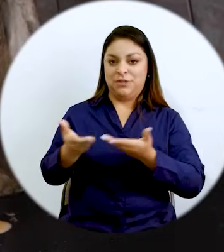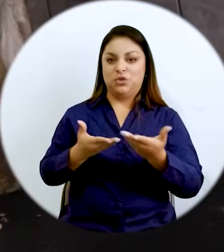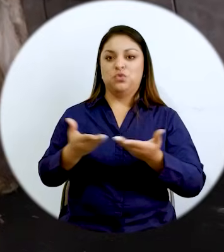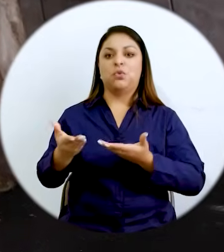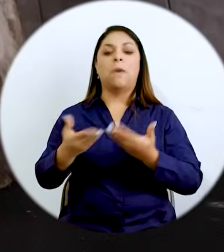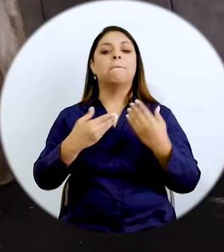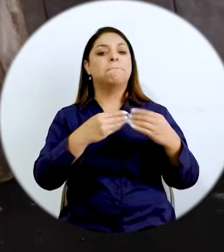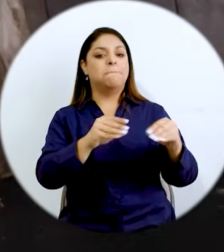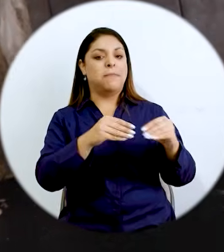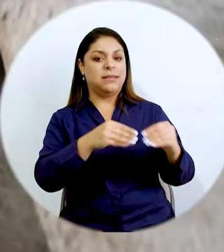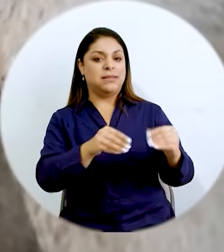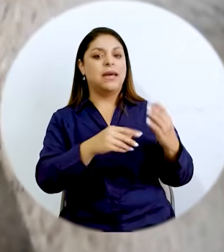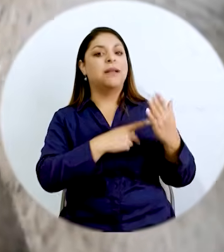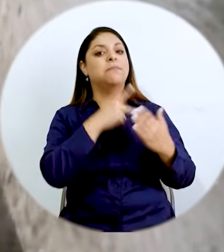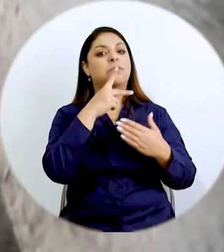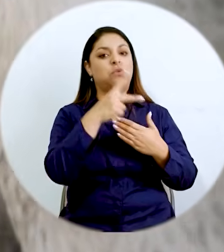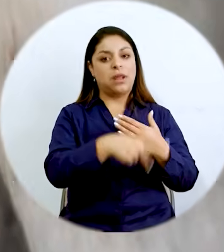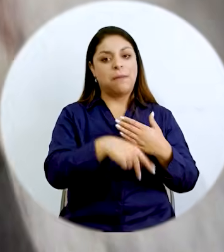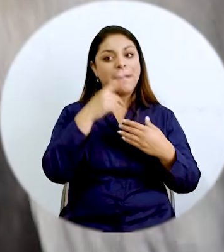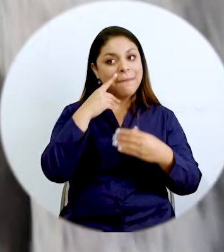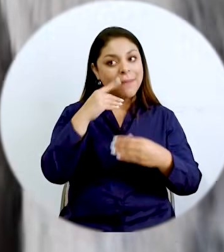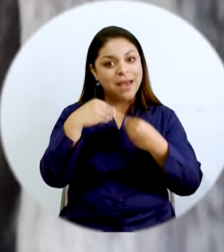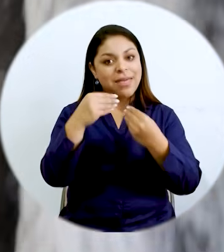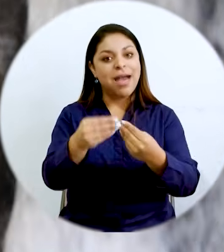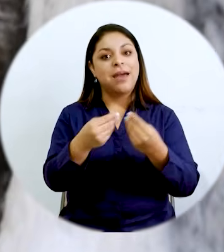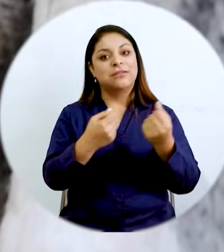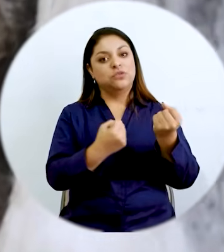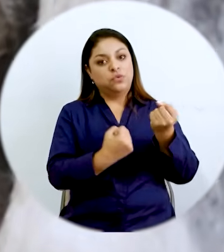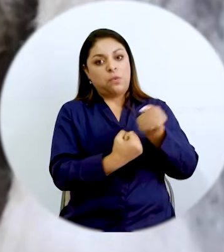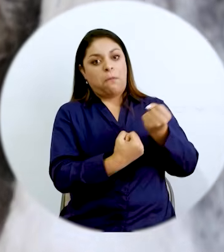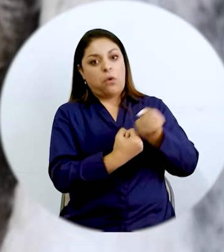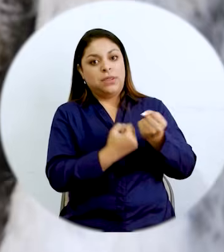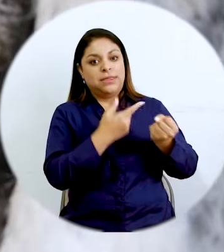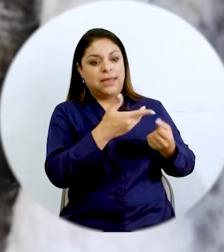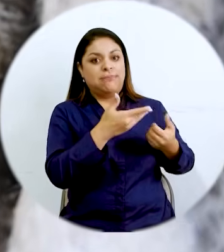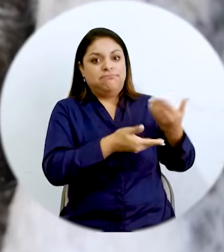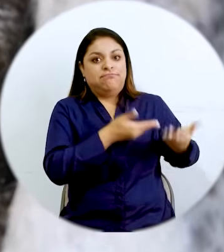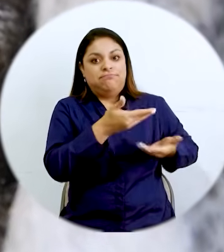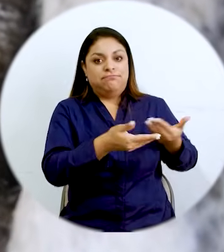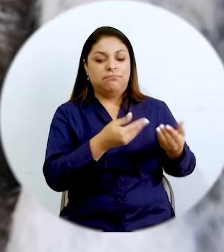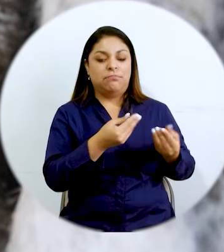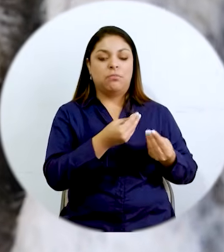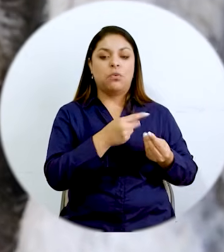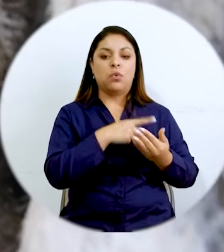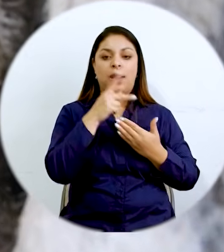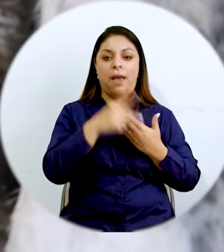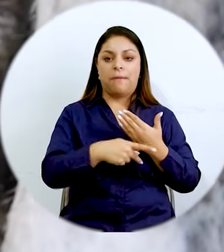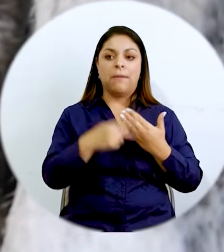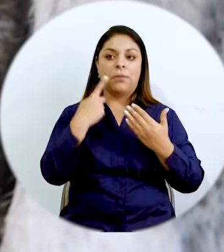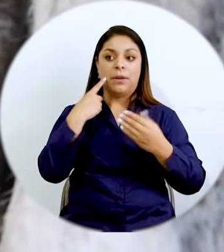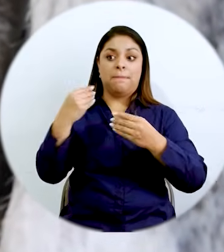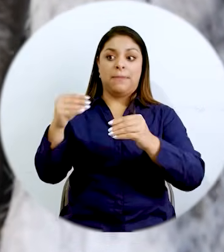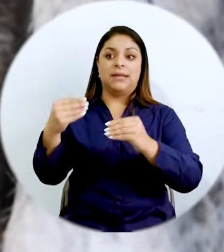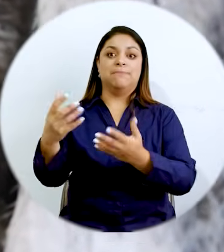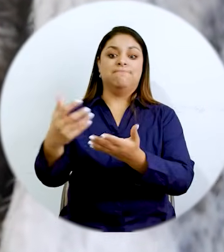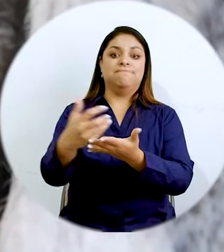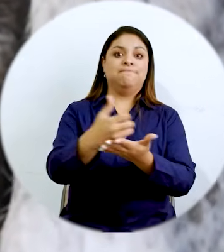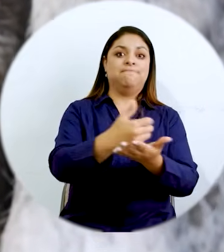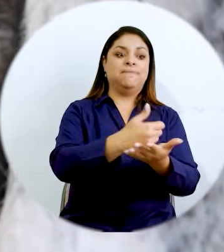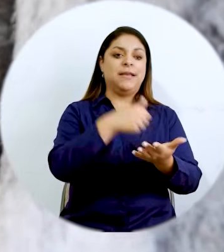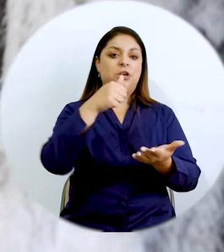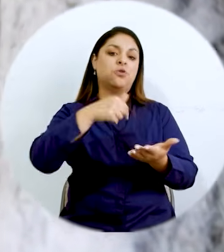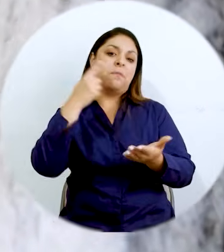comenzamos a vender el programa para darle soporte al mismo programa, ¿verdad? Todo lo que se obtiene de ventas en realidad es